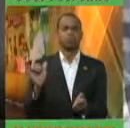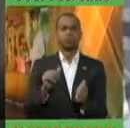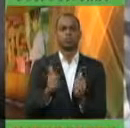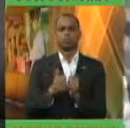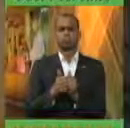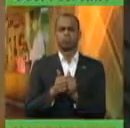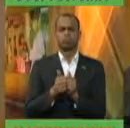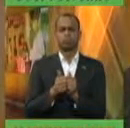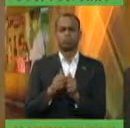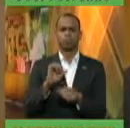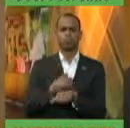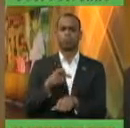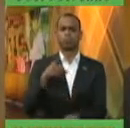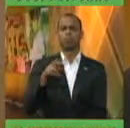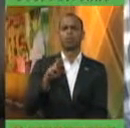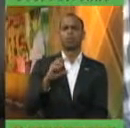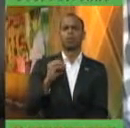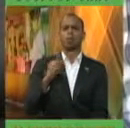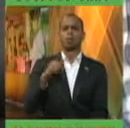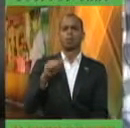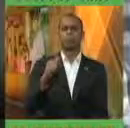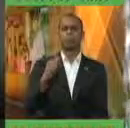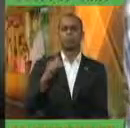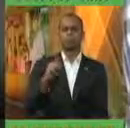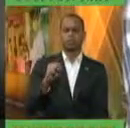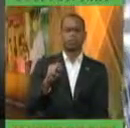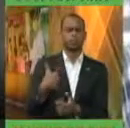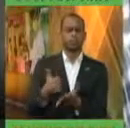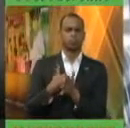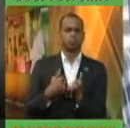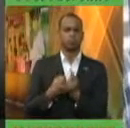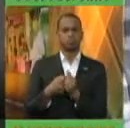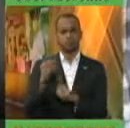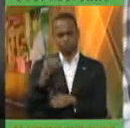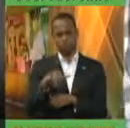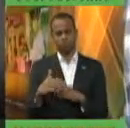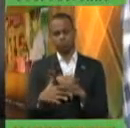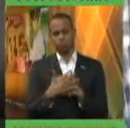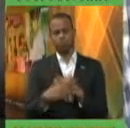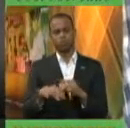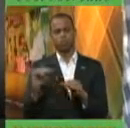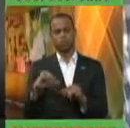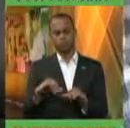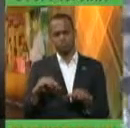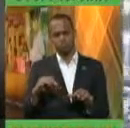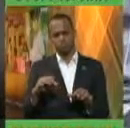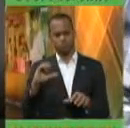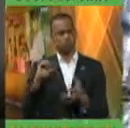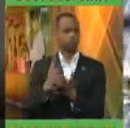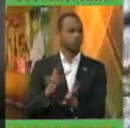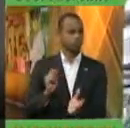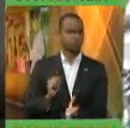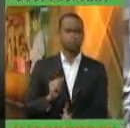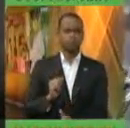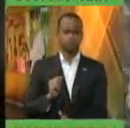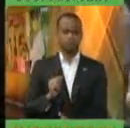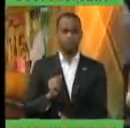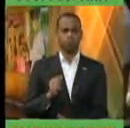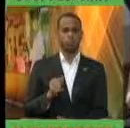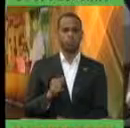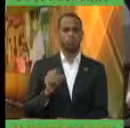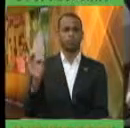propagas para que ellos digamos nos tendiendo la mano allí para que esta playa bueno sea digamos también bandera azul pueda llegarle a